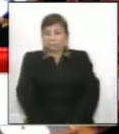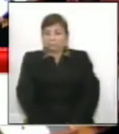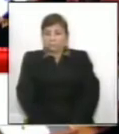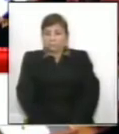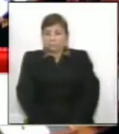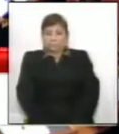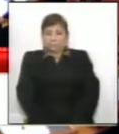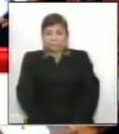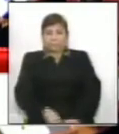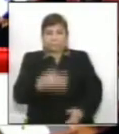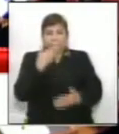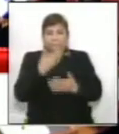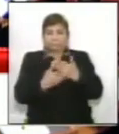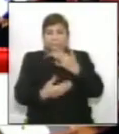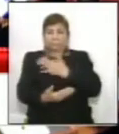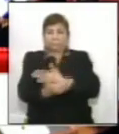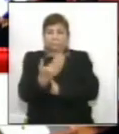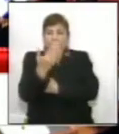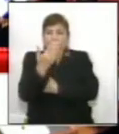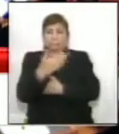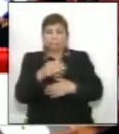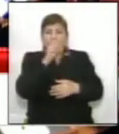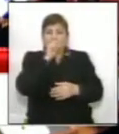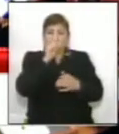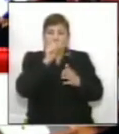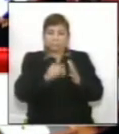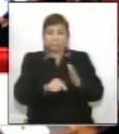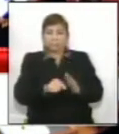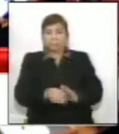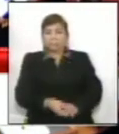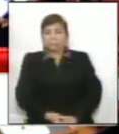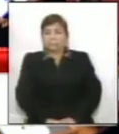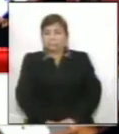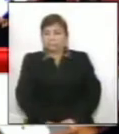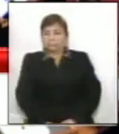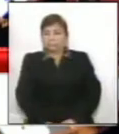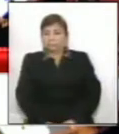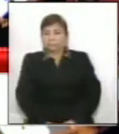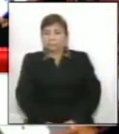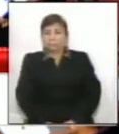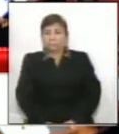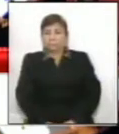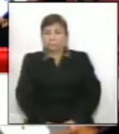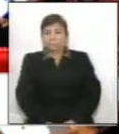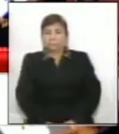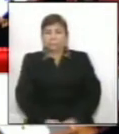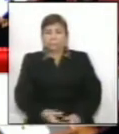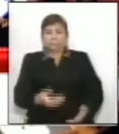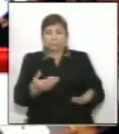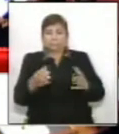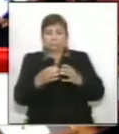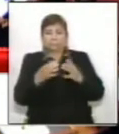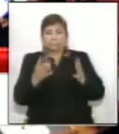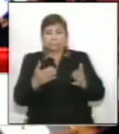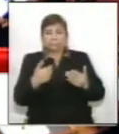Muy buenos días. Por favor, los micros tienen que mantenerlos cerrados. Señor congresista, presidente, y también